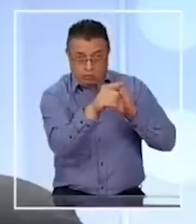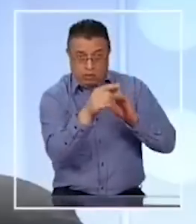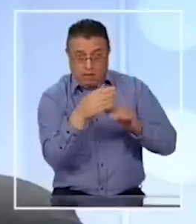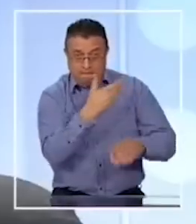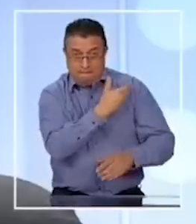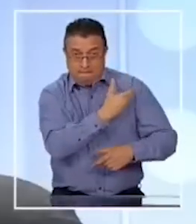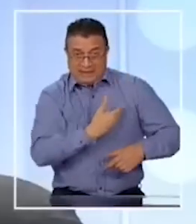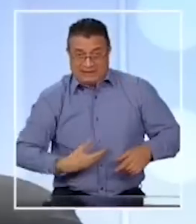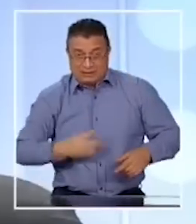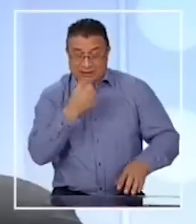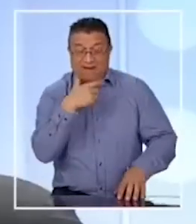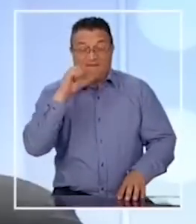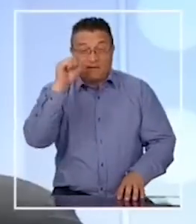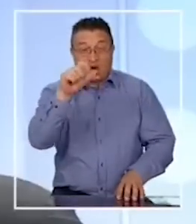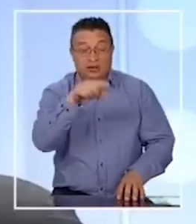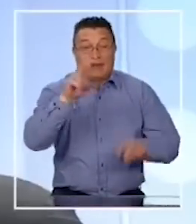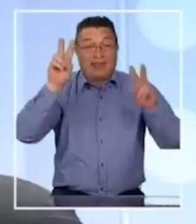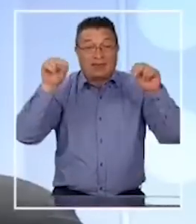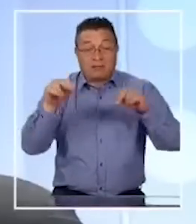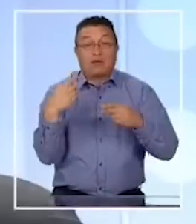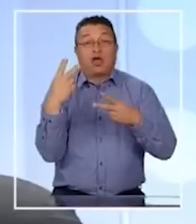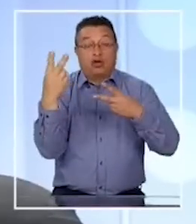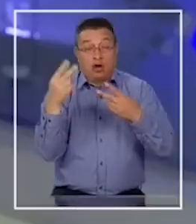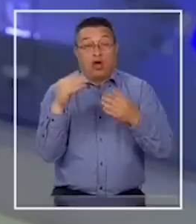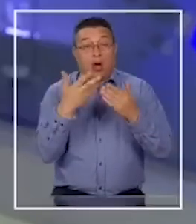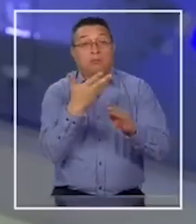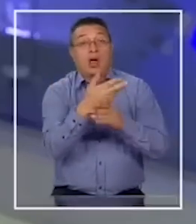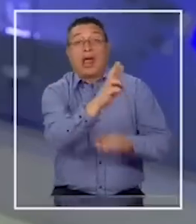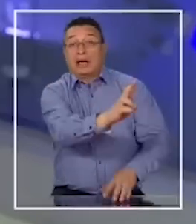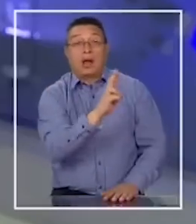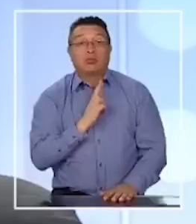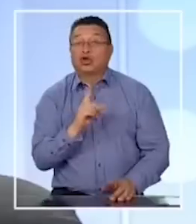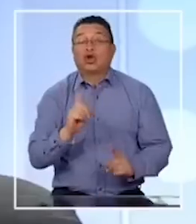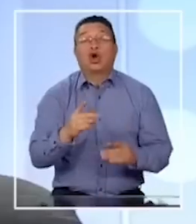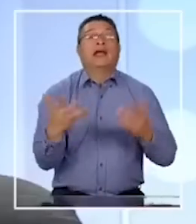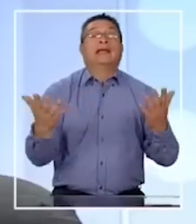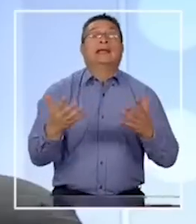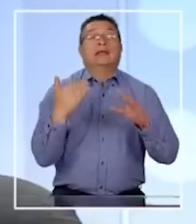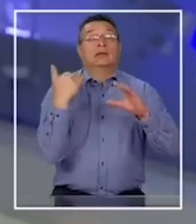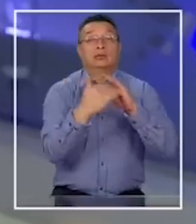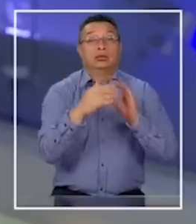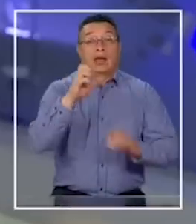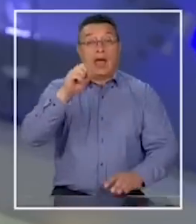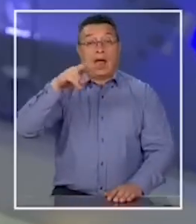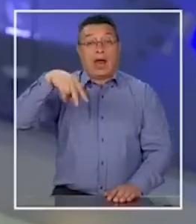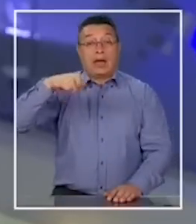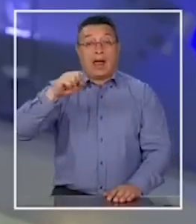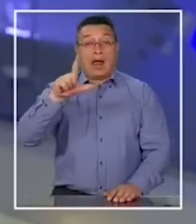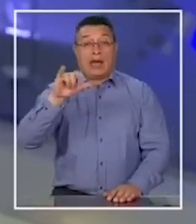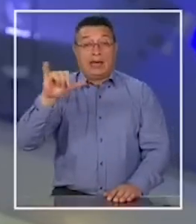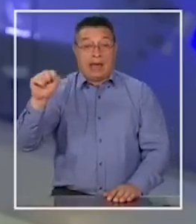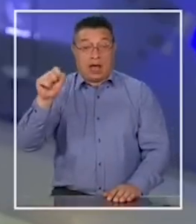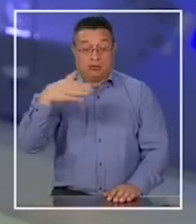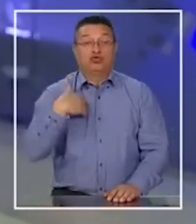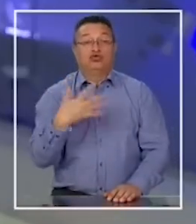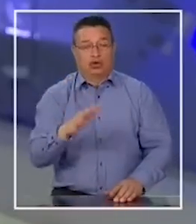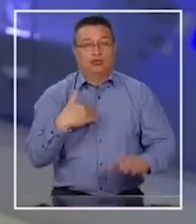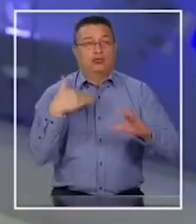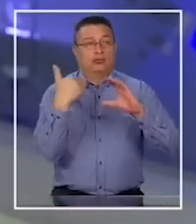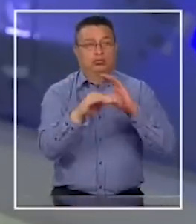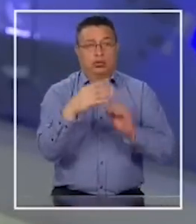su ayuda en las materias que conocen por la Florida dos temas y no le han respondido con quién le han mandado mensajes sabe perfectamente ese por lo menos